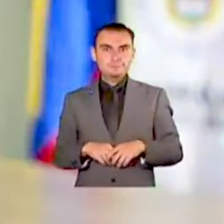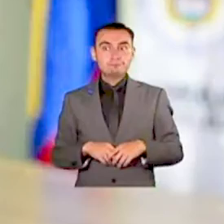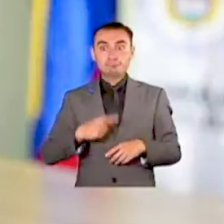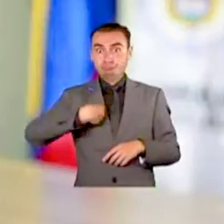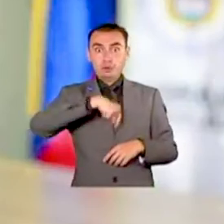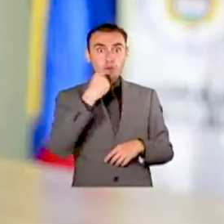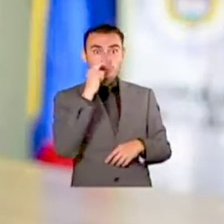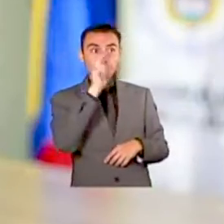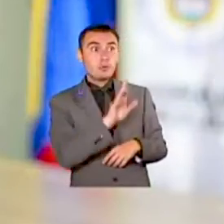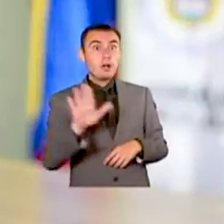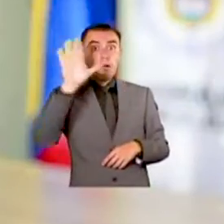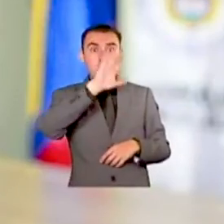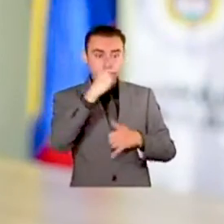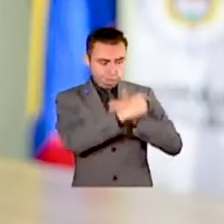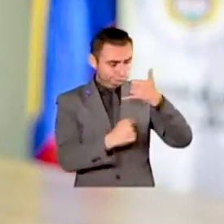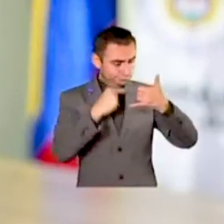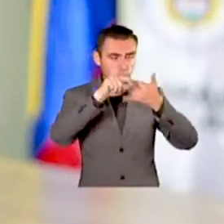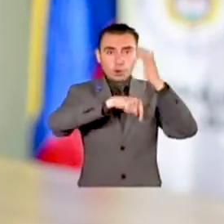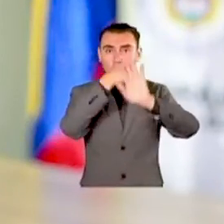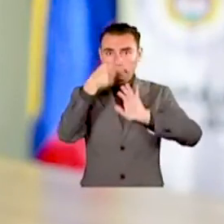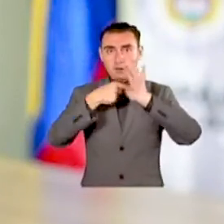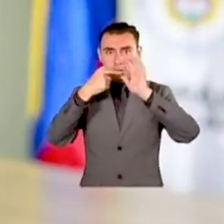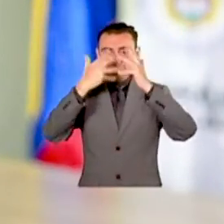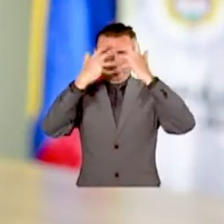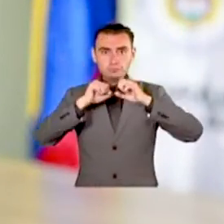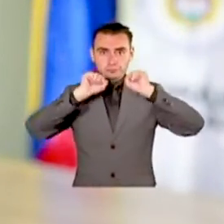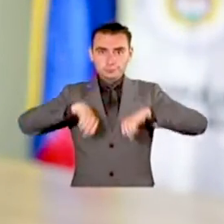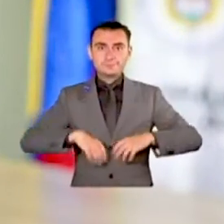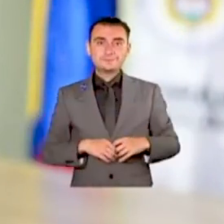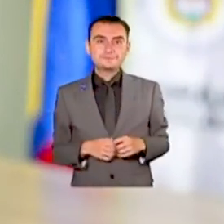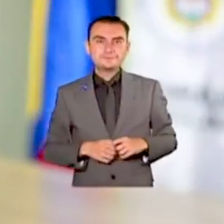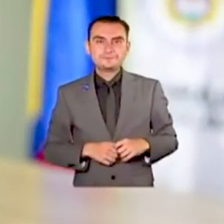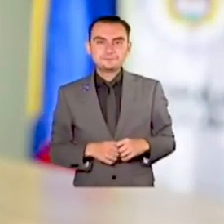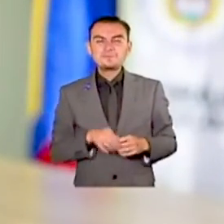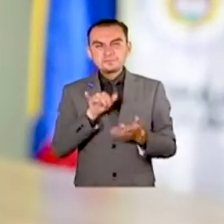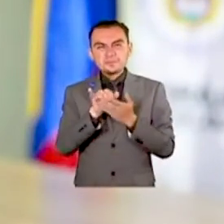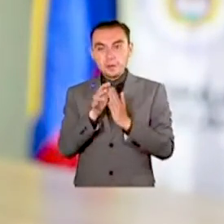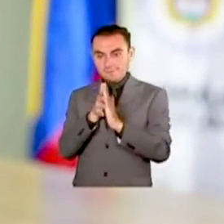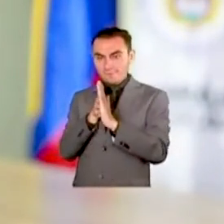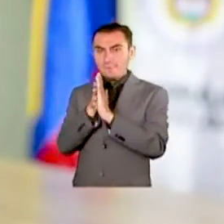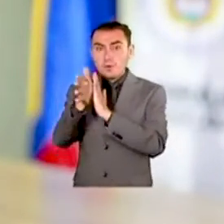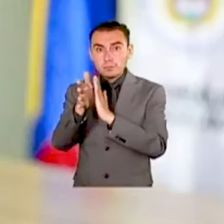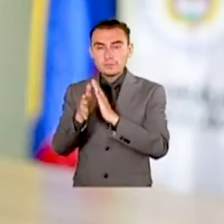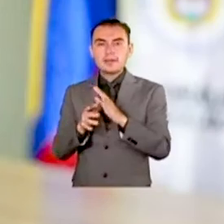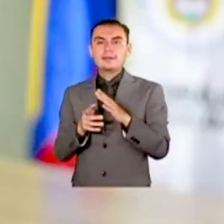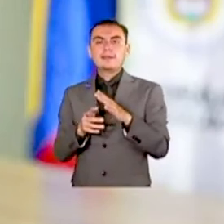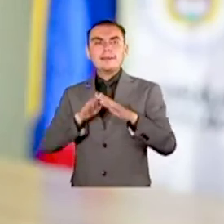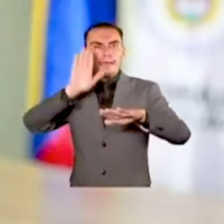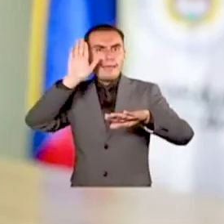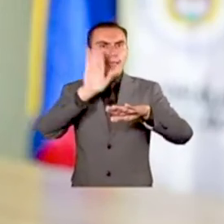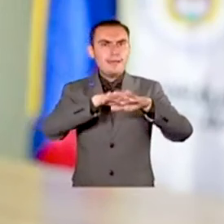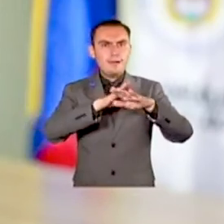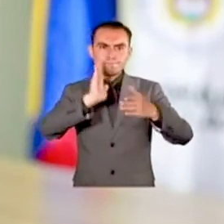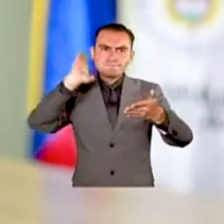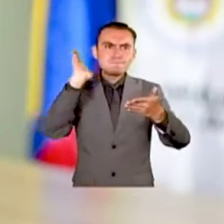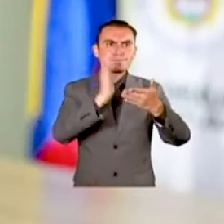a nivel nacional para ejercer nuestras funciones. A través de estas circulares y de estas alarmas